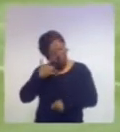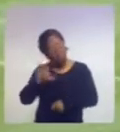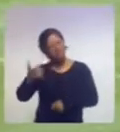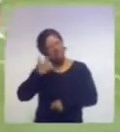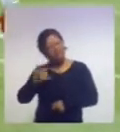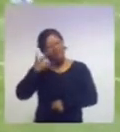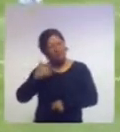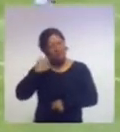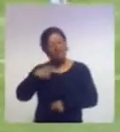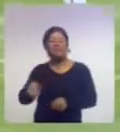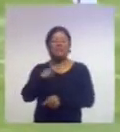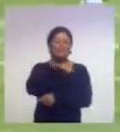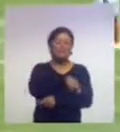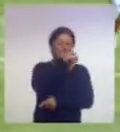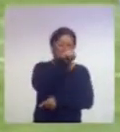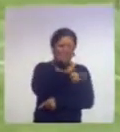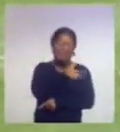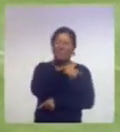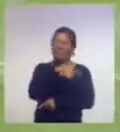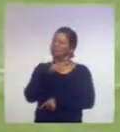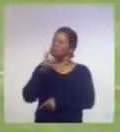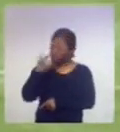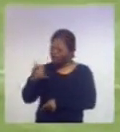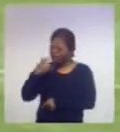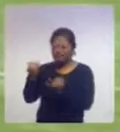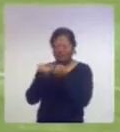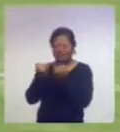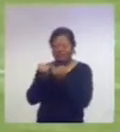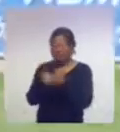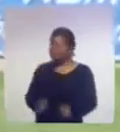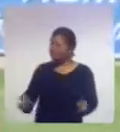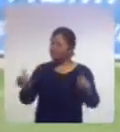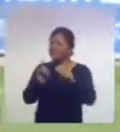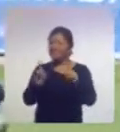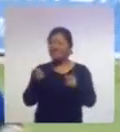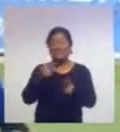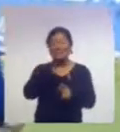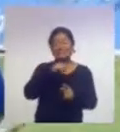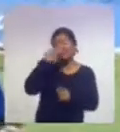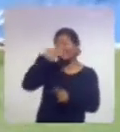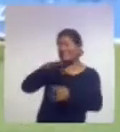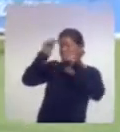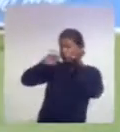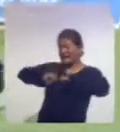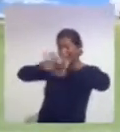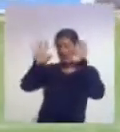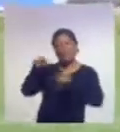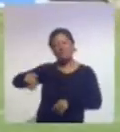mayor avance. Al contrario, los de Cafesa tuvieron las más claras.